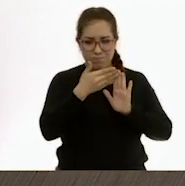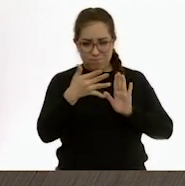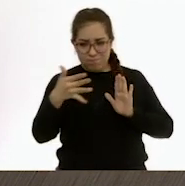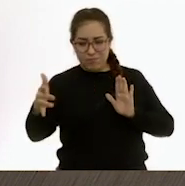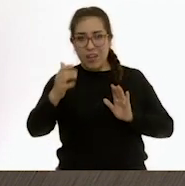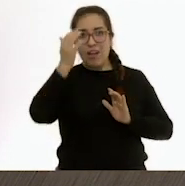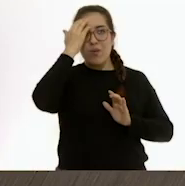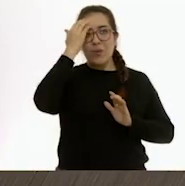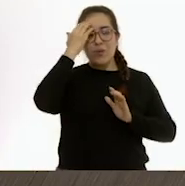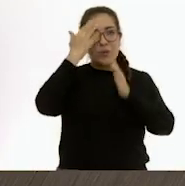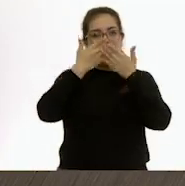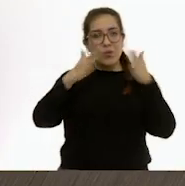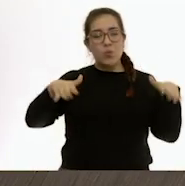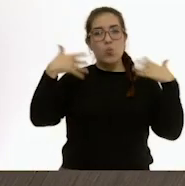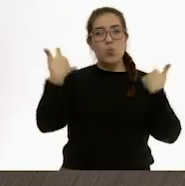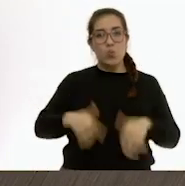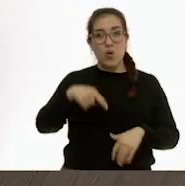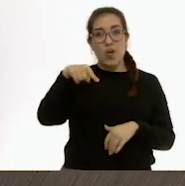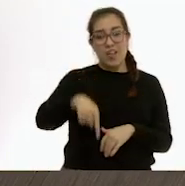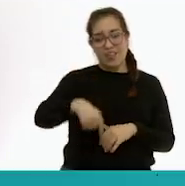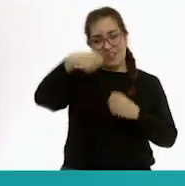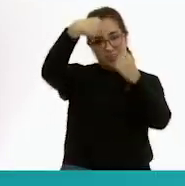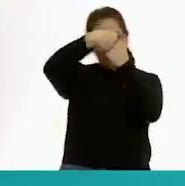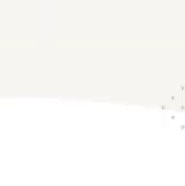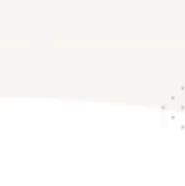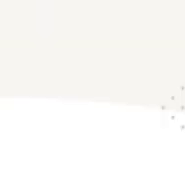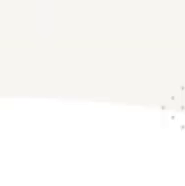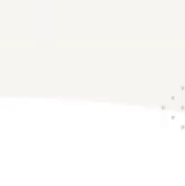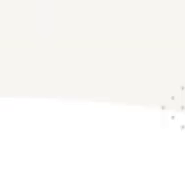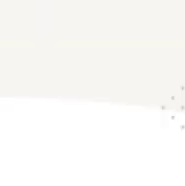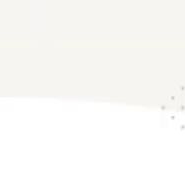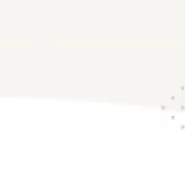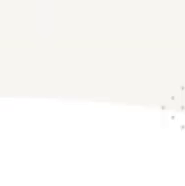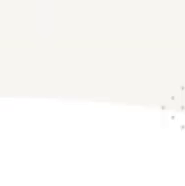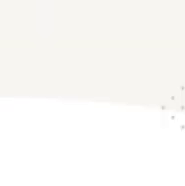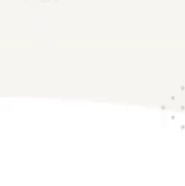algunos aspectos de la vida cotidiana en nuestras fronteras. Bienvenido.